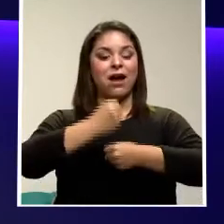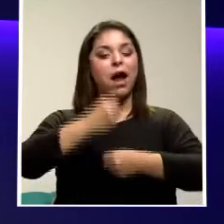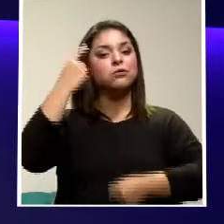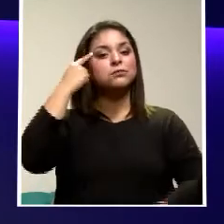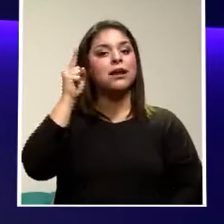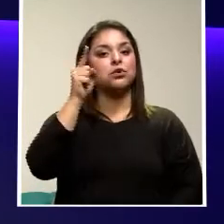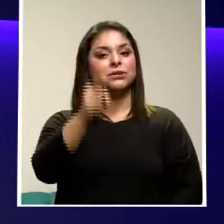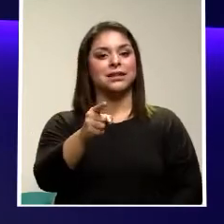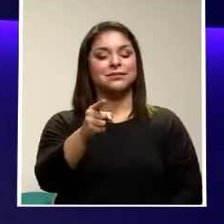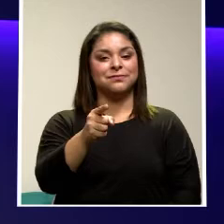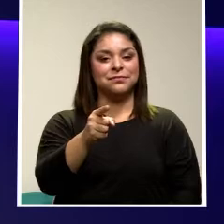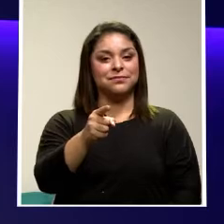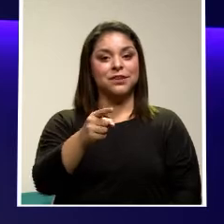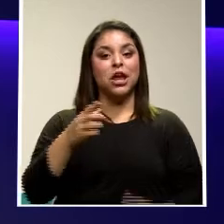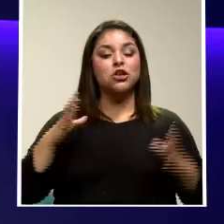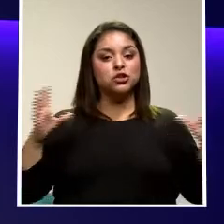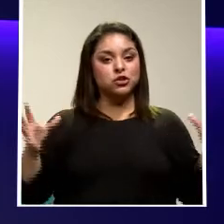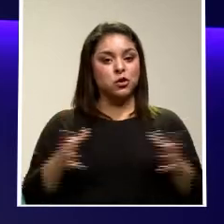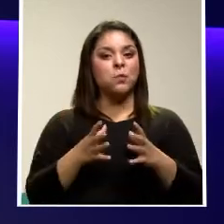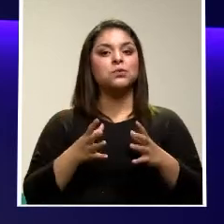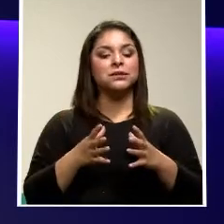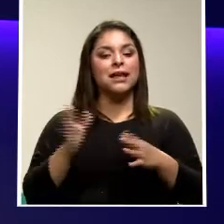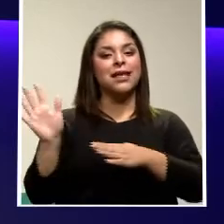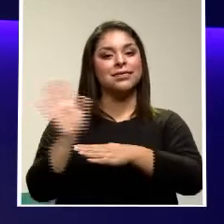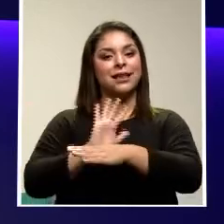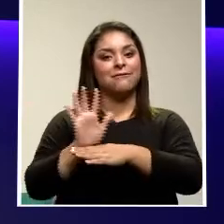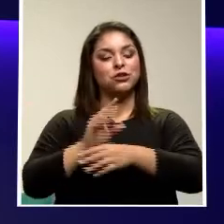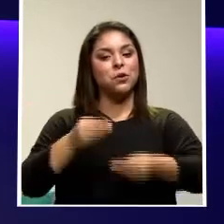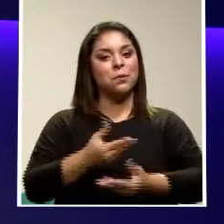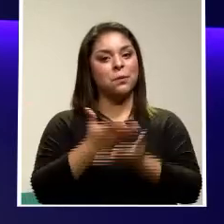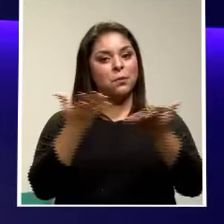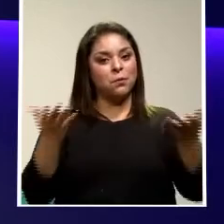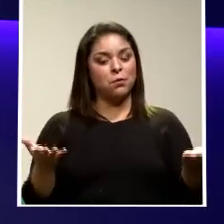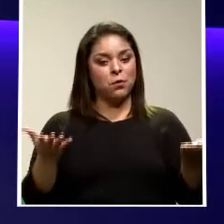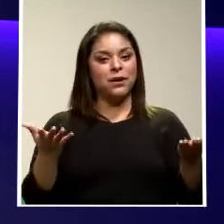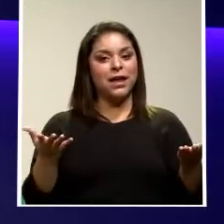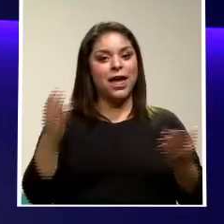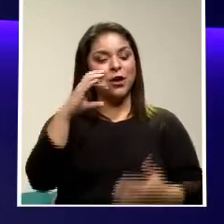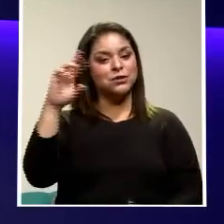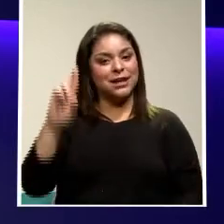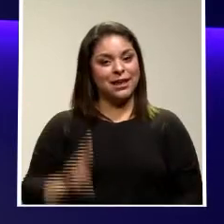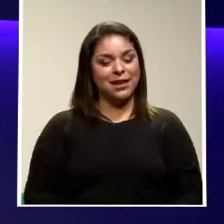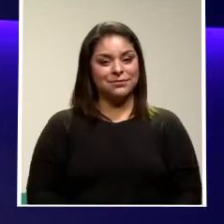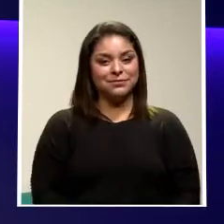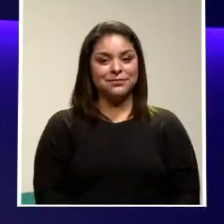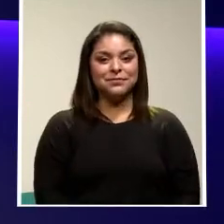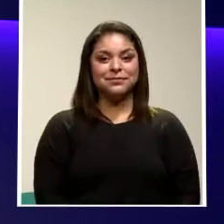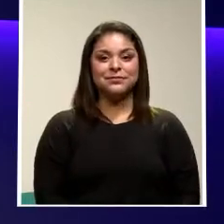usted. Somos la televisión pública de Costa Rica.